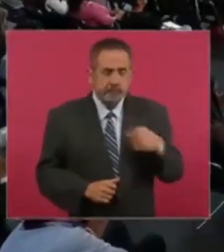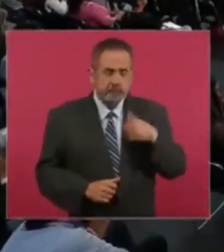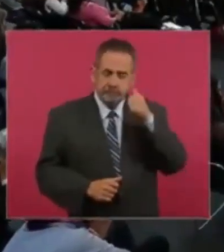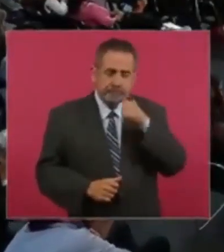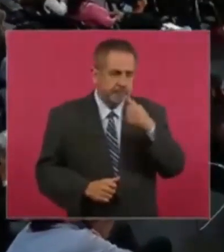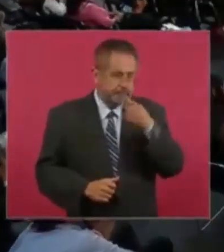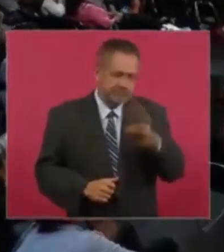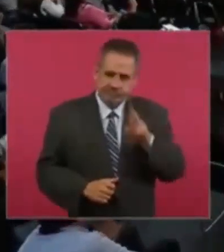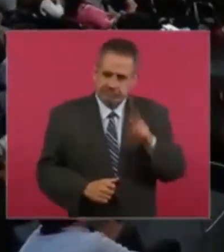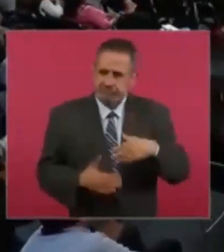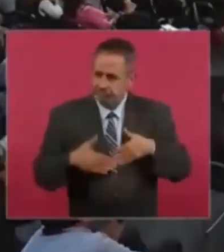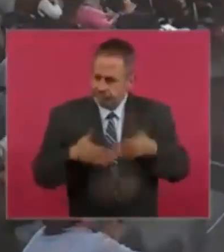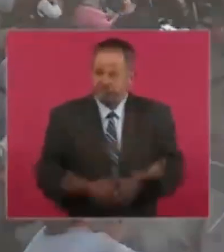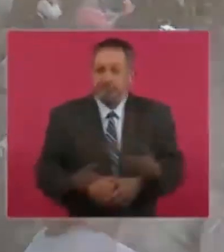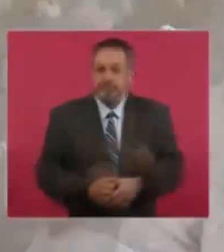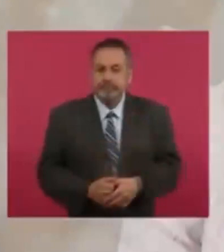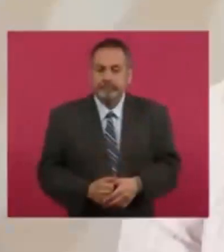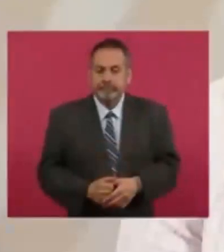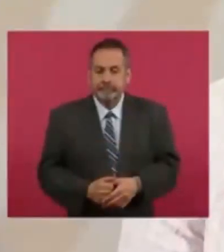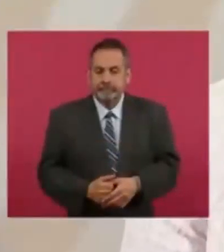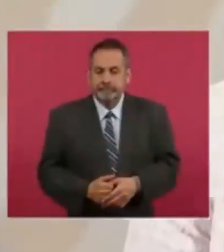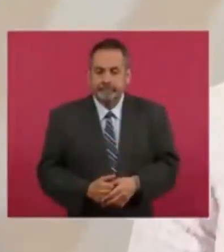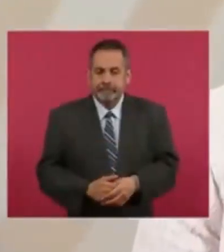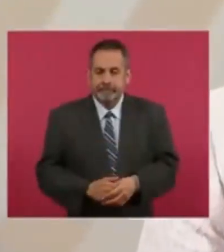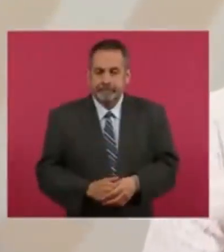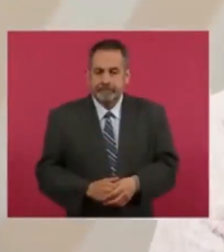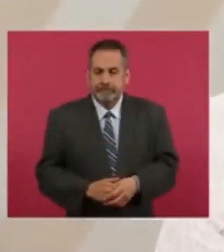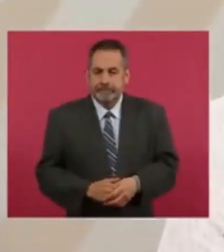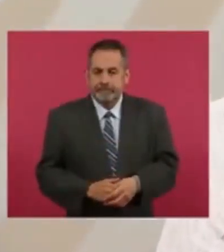siempre digo lo que pienso.